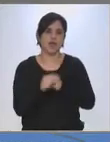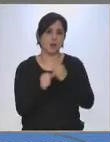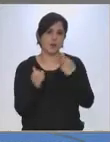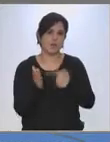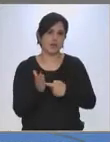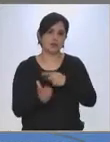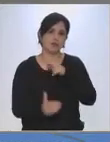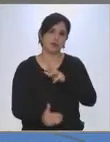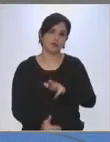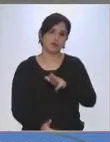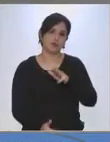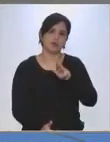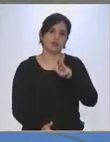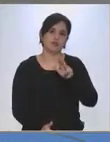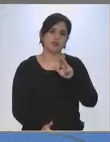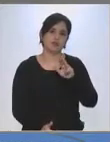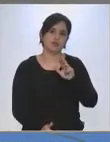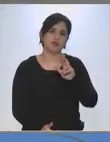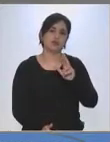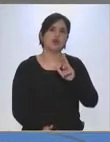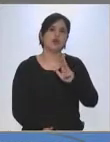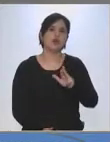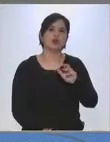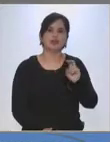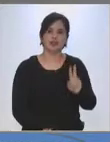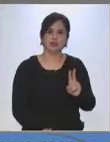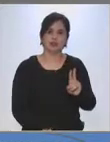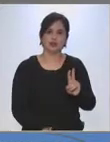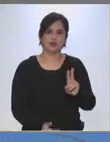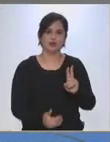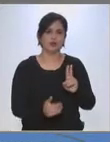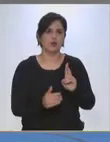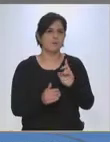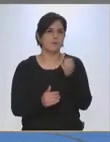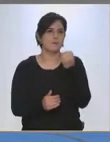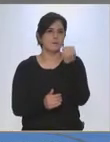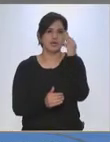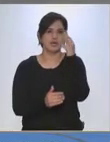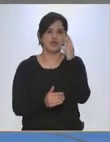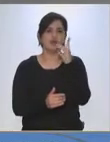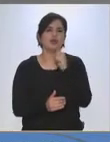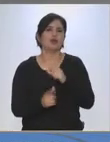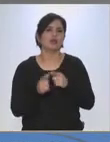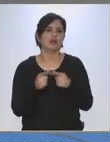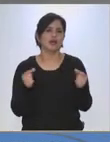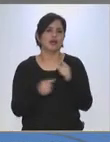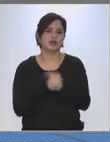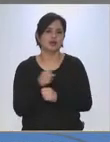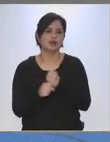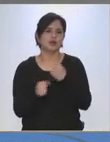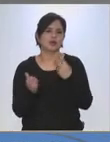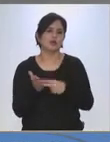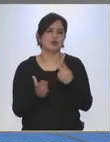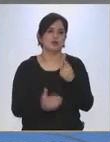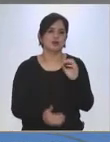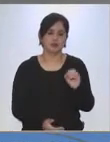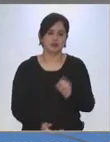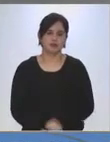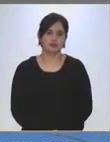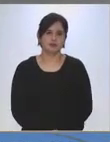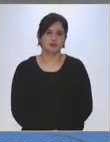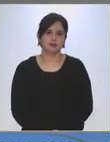en natación mismo deporte que alberto a barça brilló en tokio 2022 un toque 2020 perdón